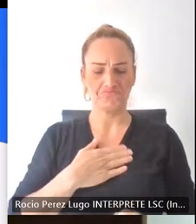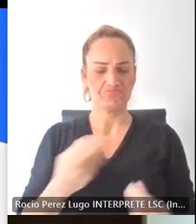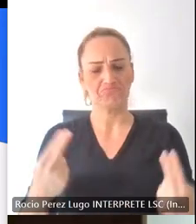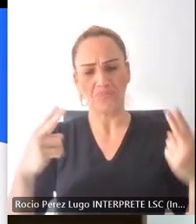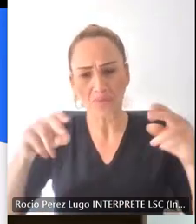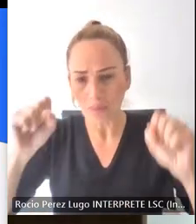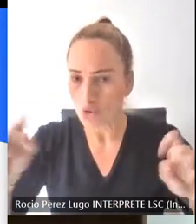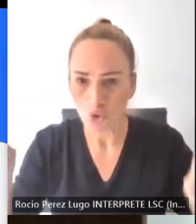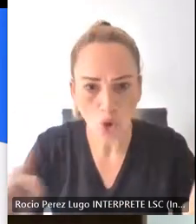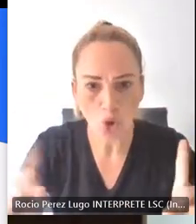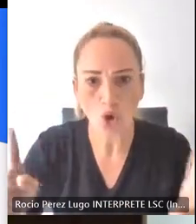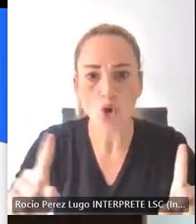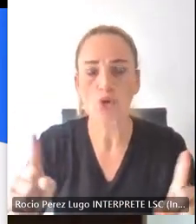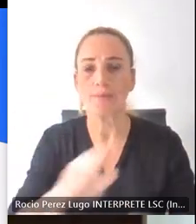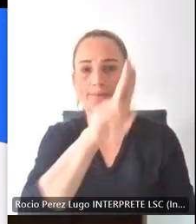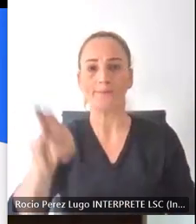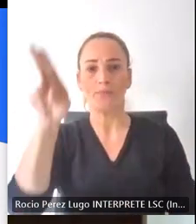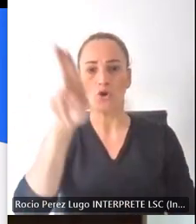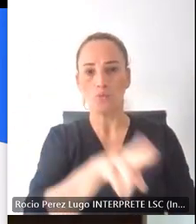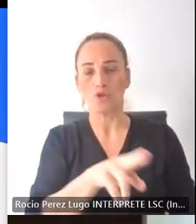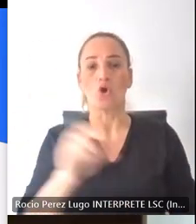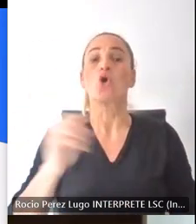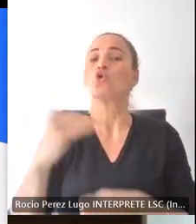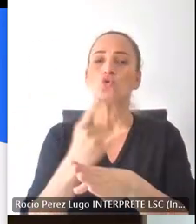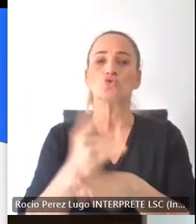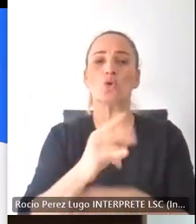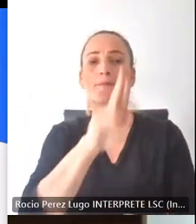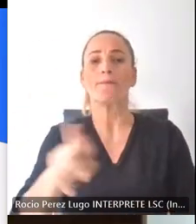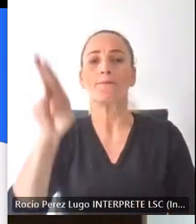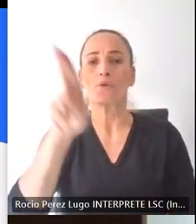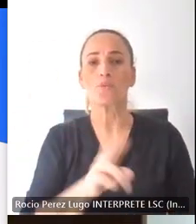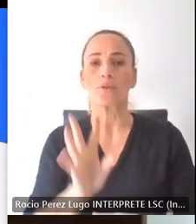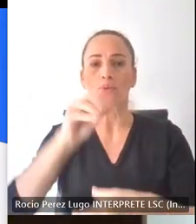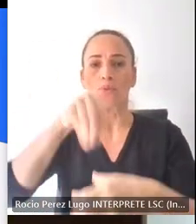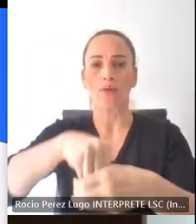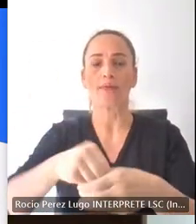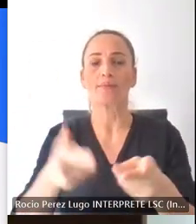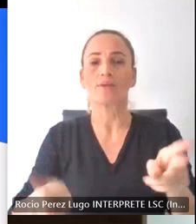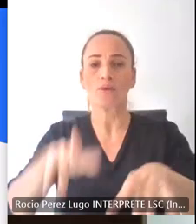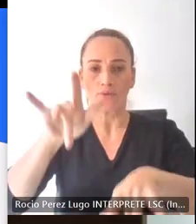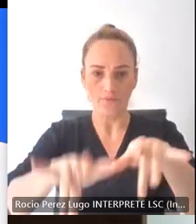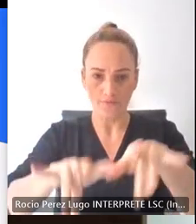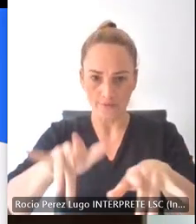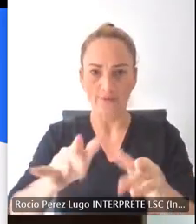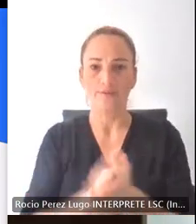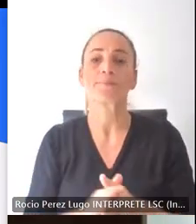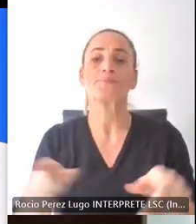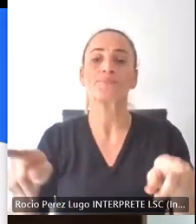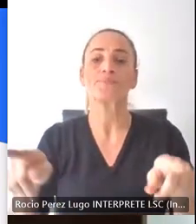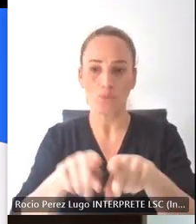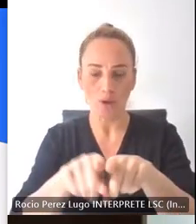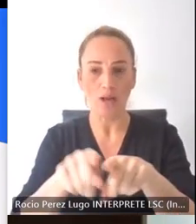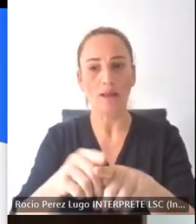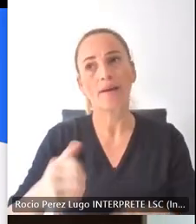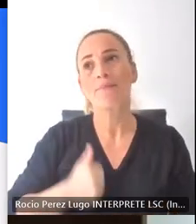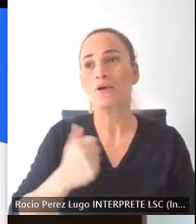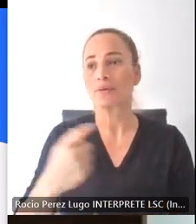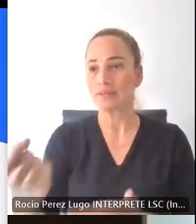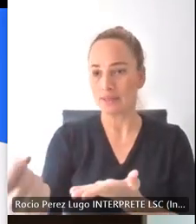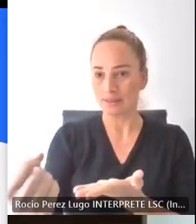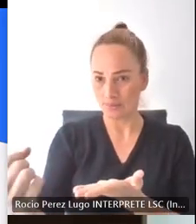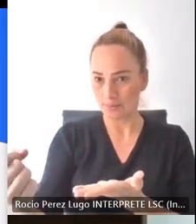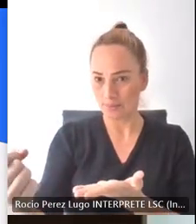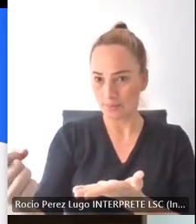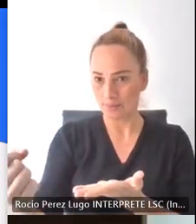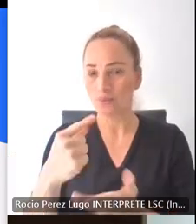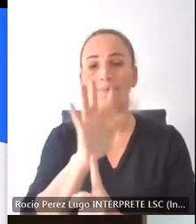pueda tener ese tipo o utilizar ese tipo de elementos al interior de la oficina. Igual, y aprovechando esta pregunta, hay